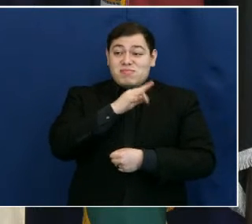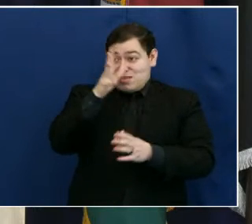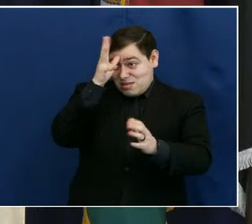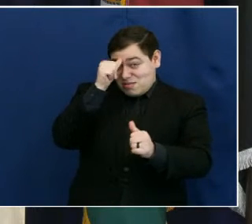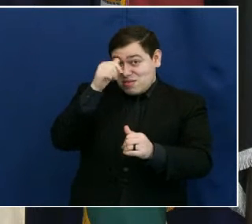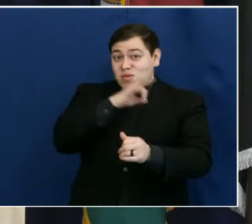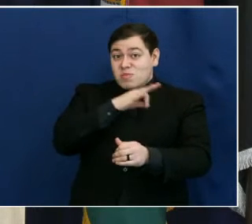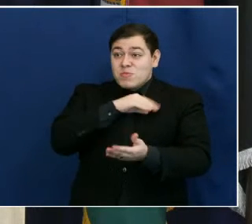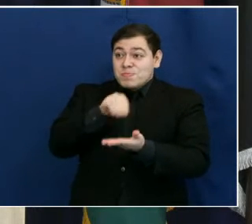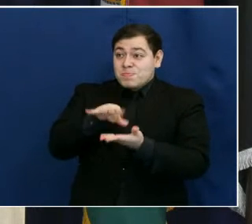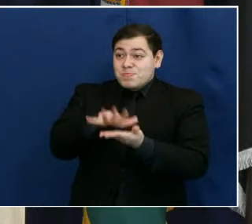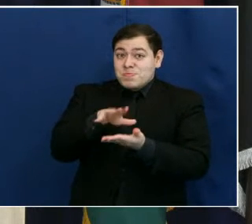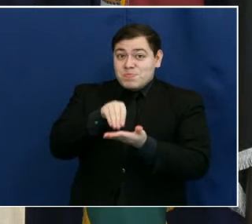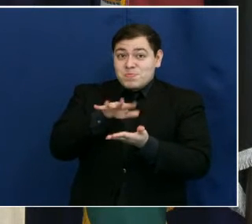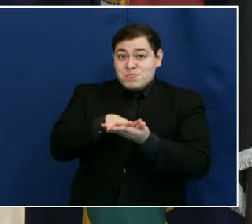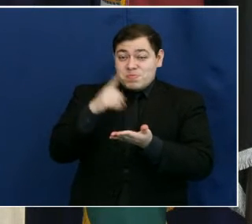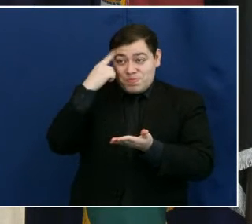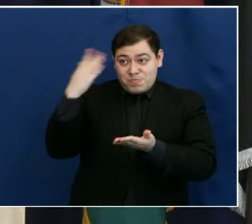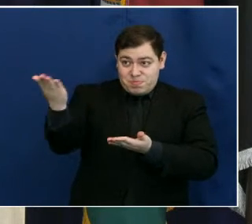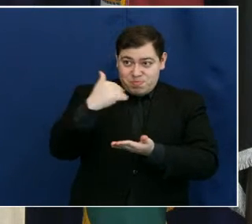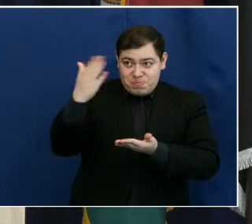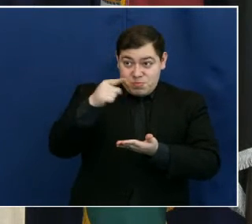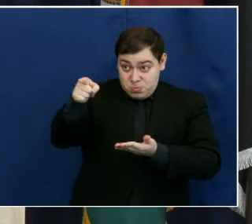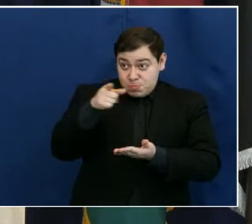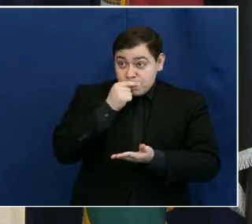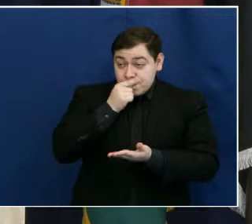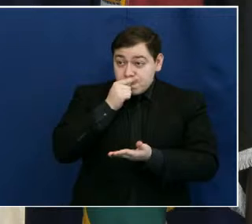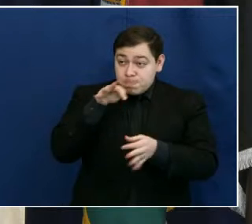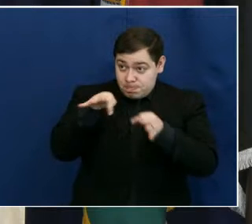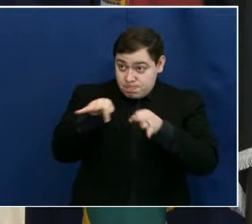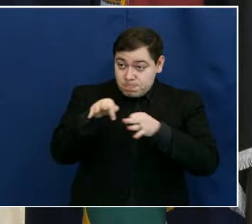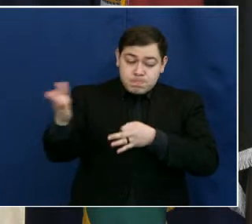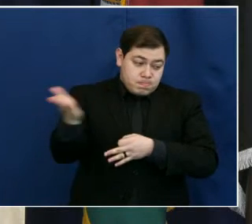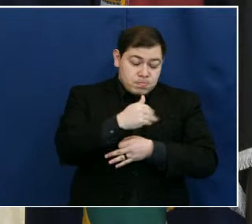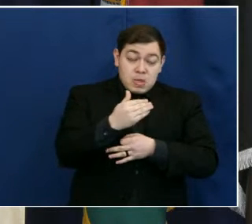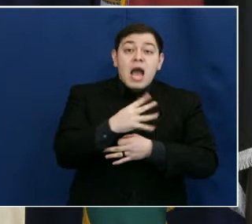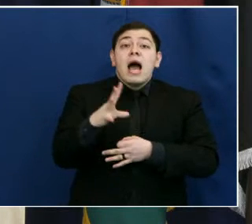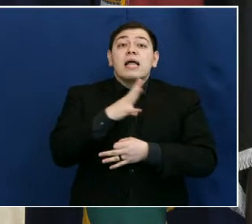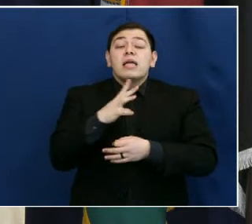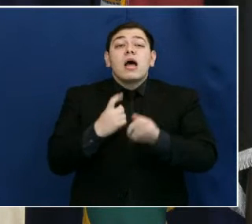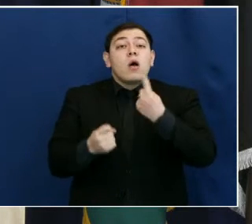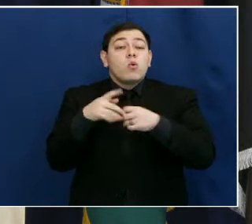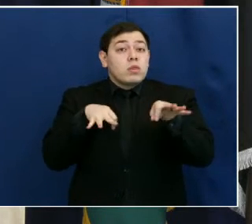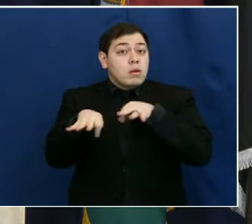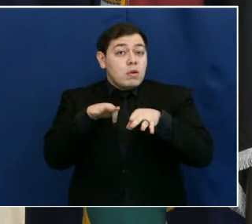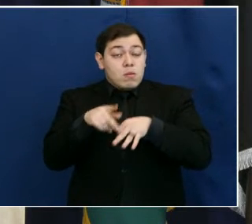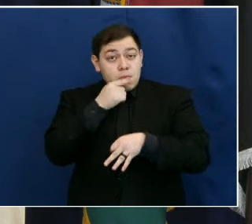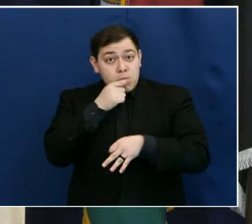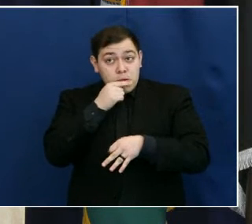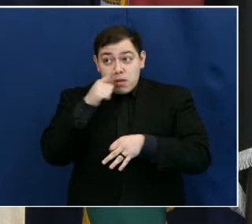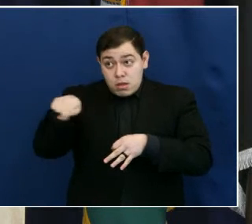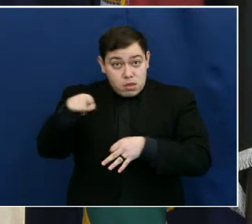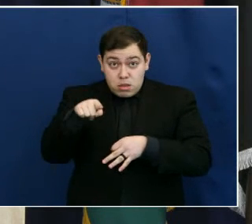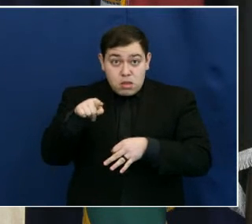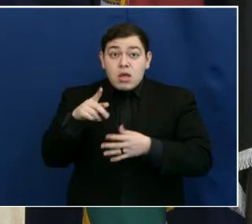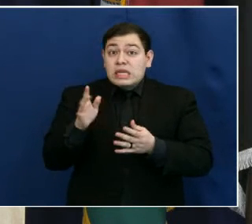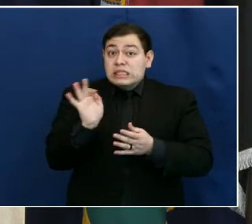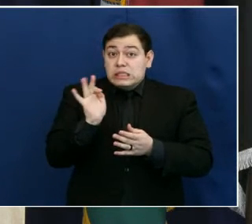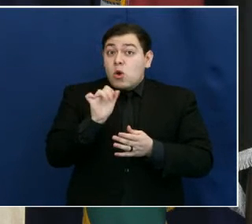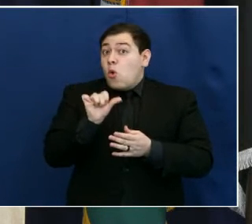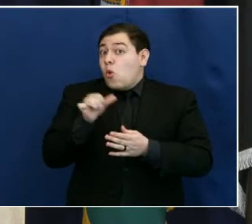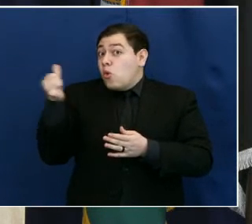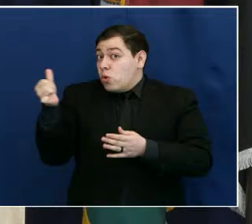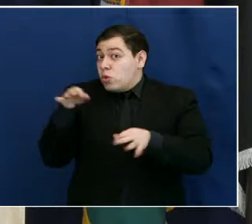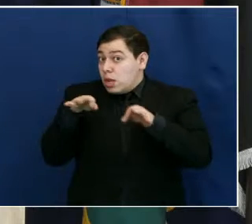aquellos trabajadores de servicio de emergencia que no pertenecen a una agencia policíaca, pueden inscribirse para su cita a través de